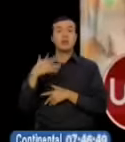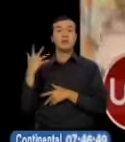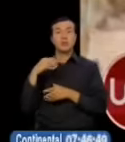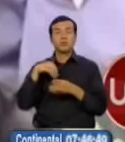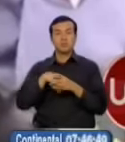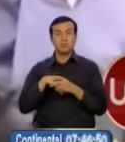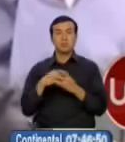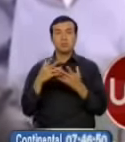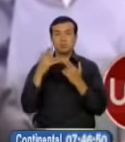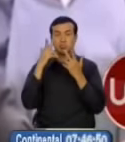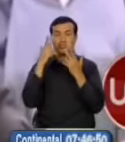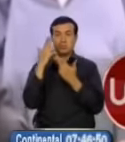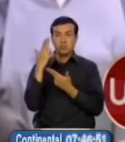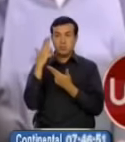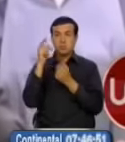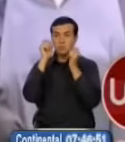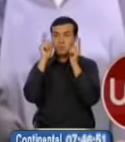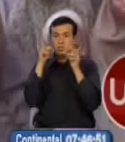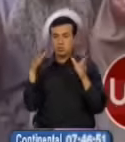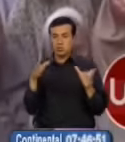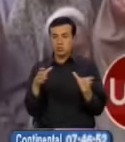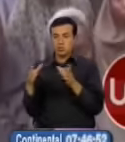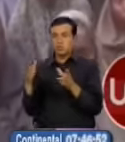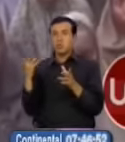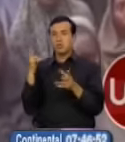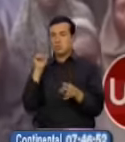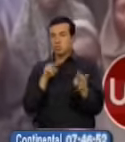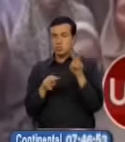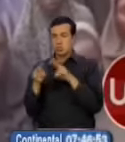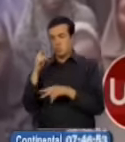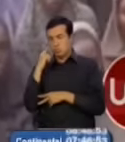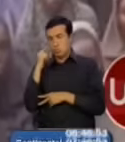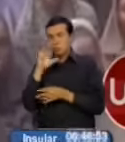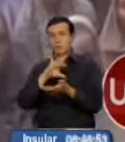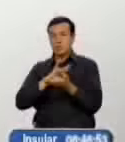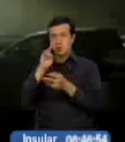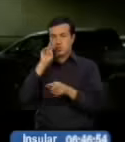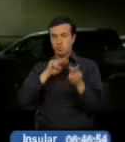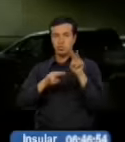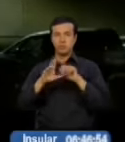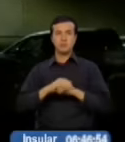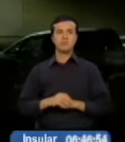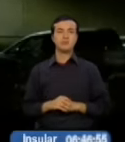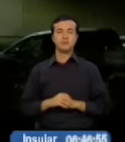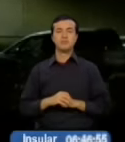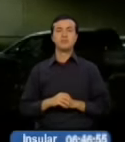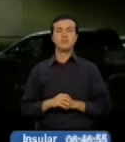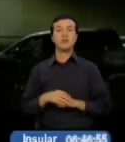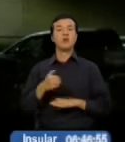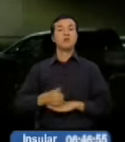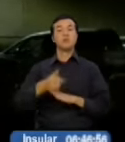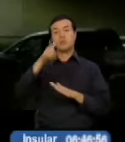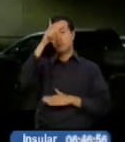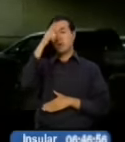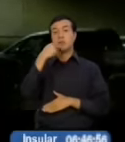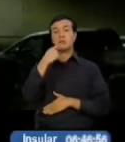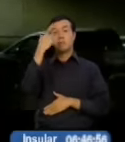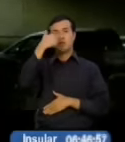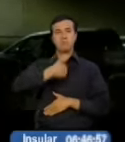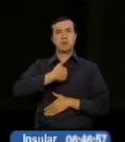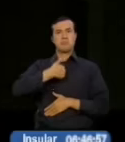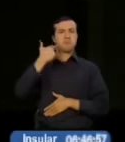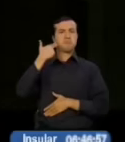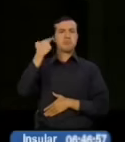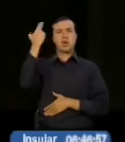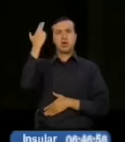con las fuerzas de seguridad en la ciudad de Maiduguri, donde serán sometidas a una revisión médica. Las autoridades alemanas informaron del suicidio de un